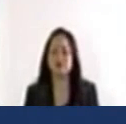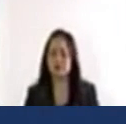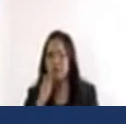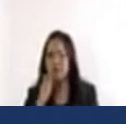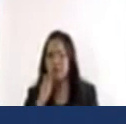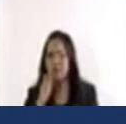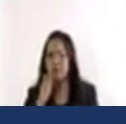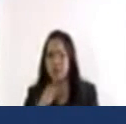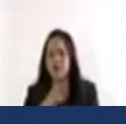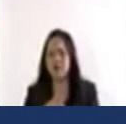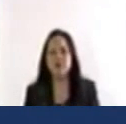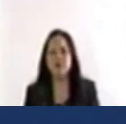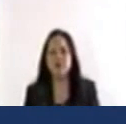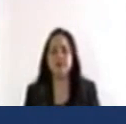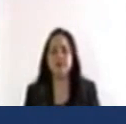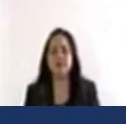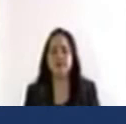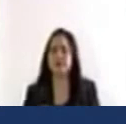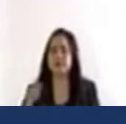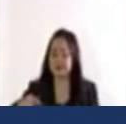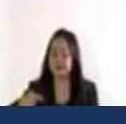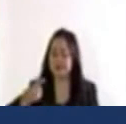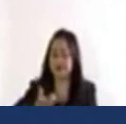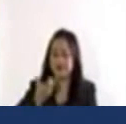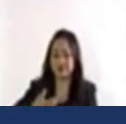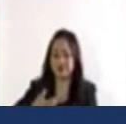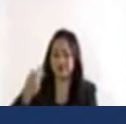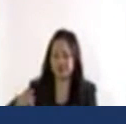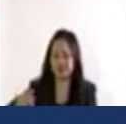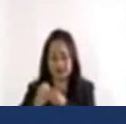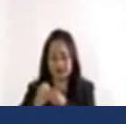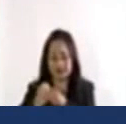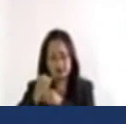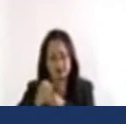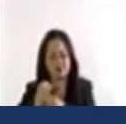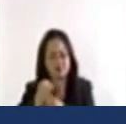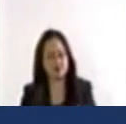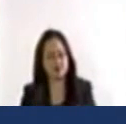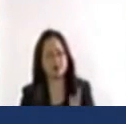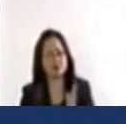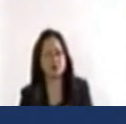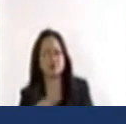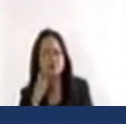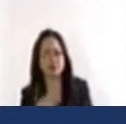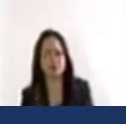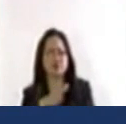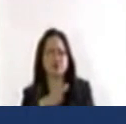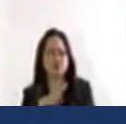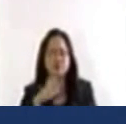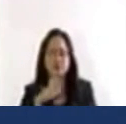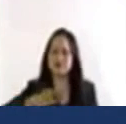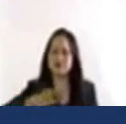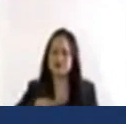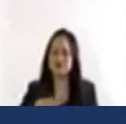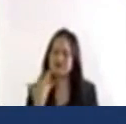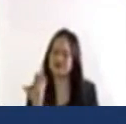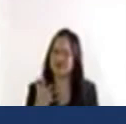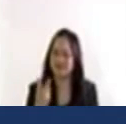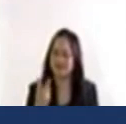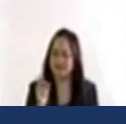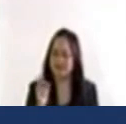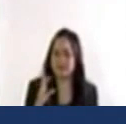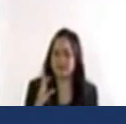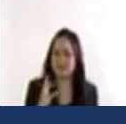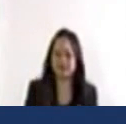justicia laboral no tuviera en ninguna medida esta profesionalización, pero lo que sí pensamos es